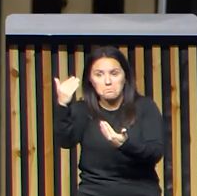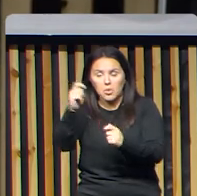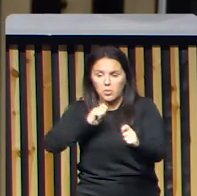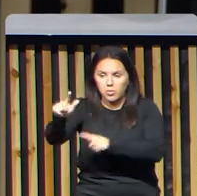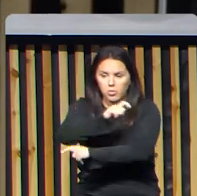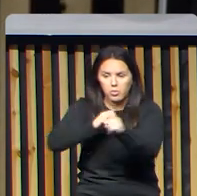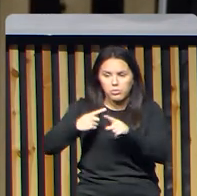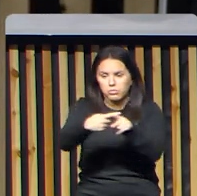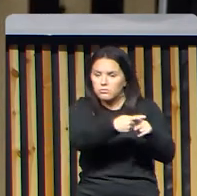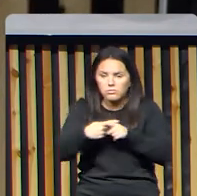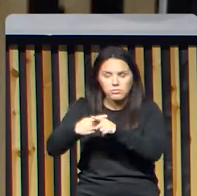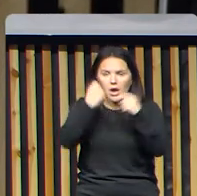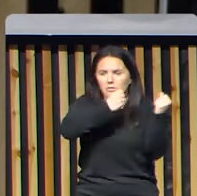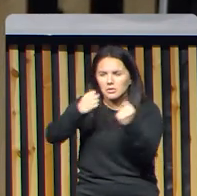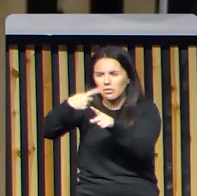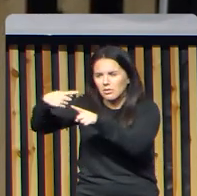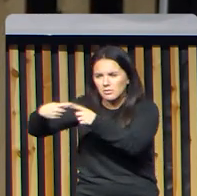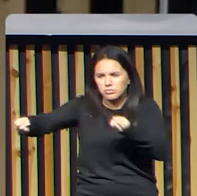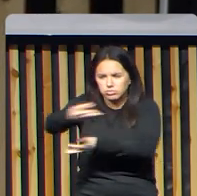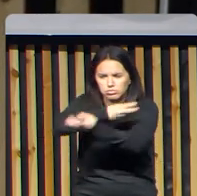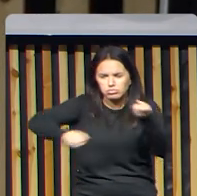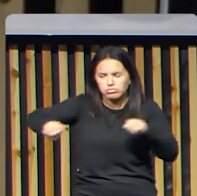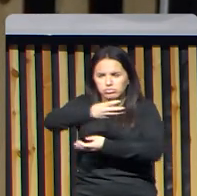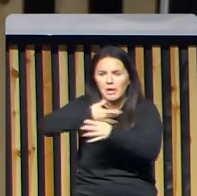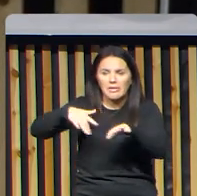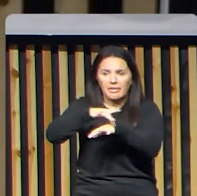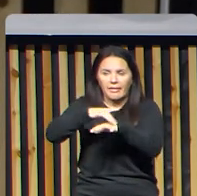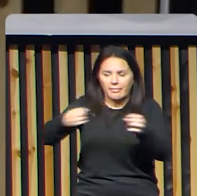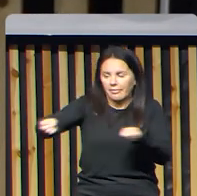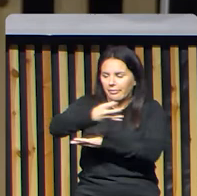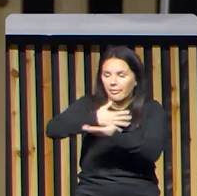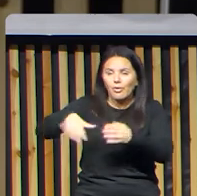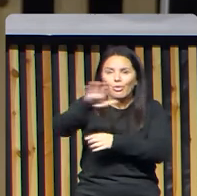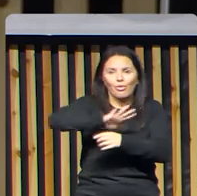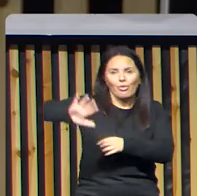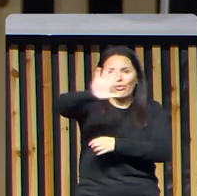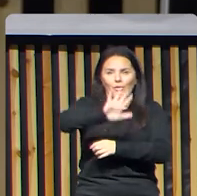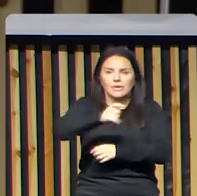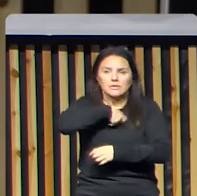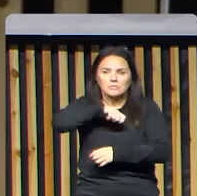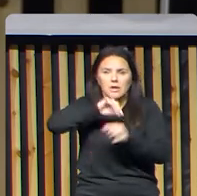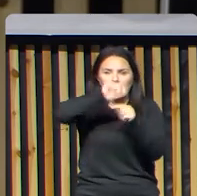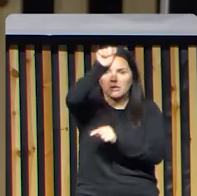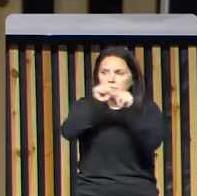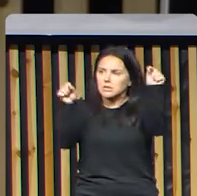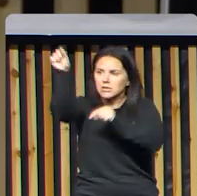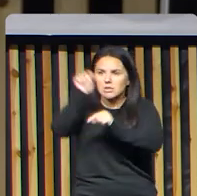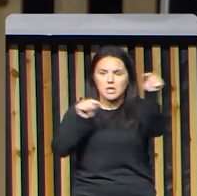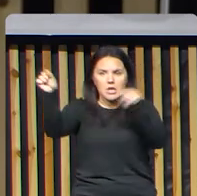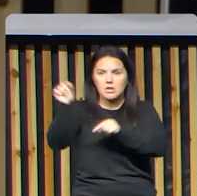procedentes de administraciones y de empresas y de zonas geográficas del Estado distantes